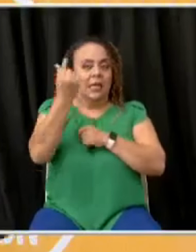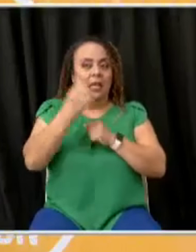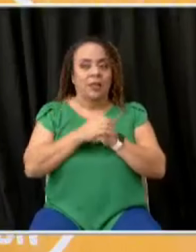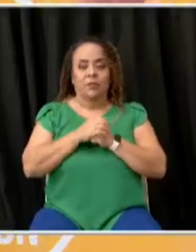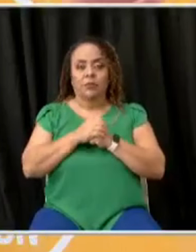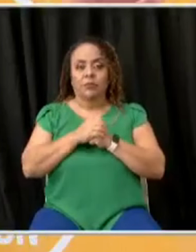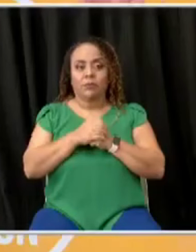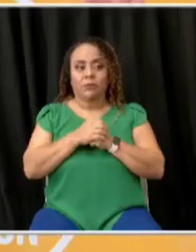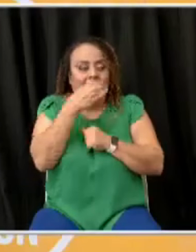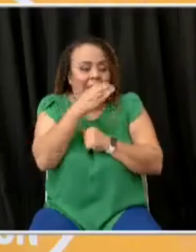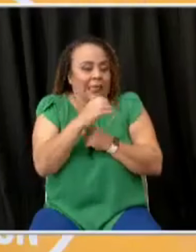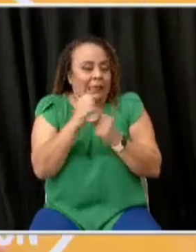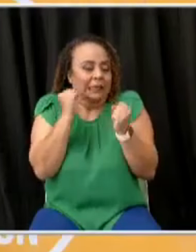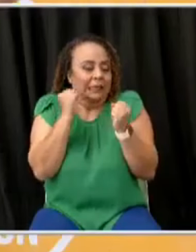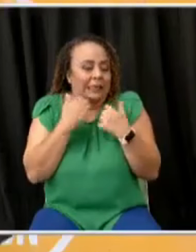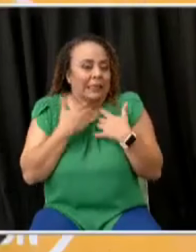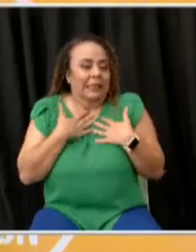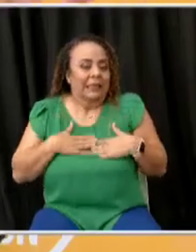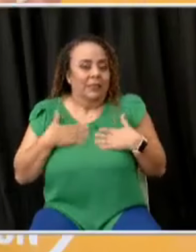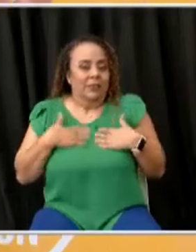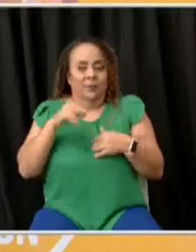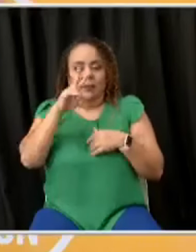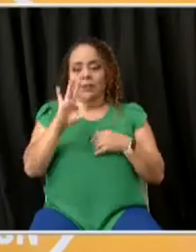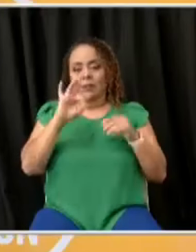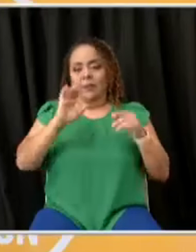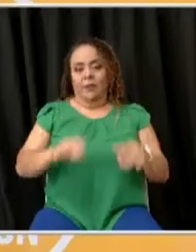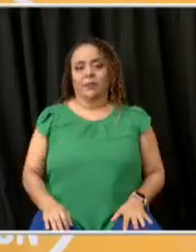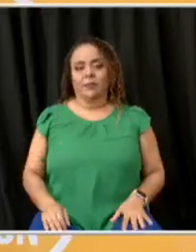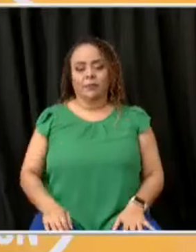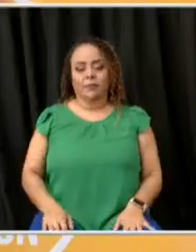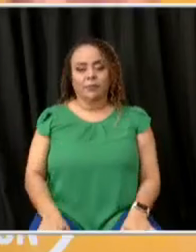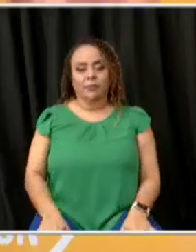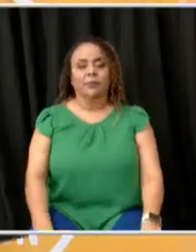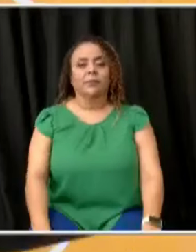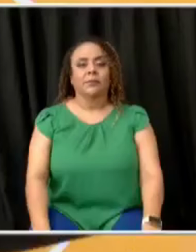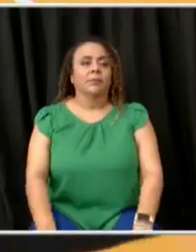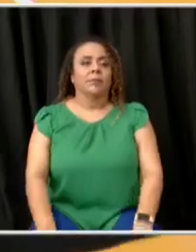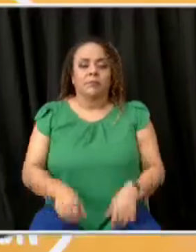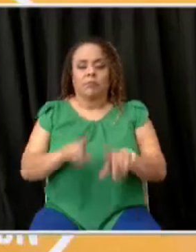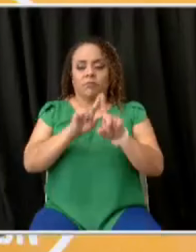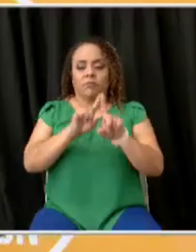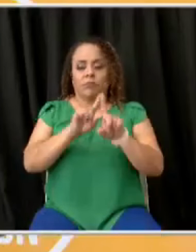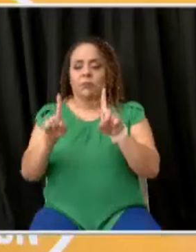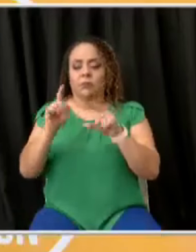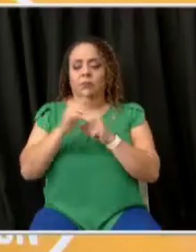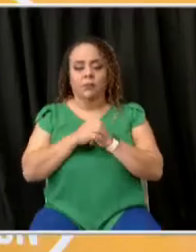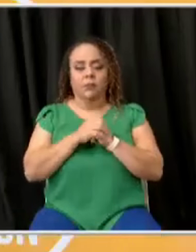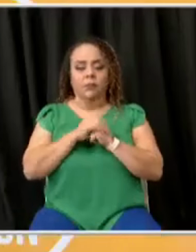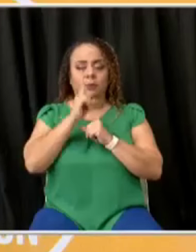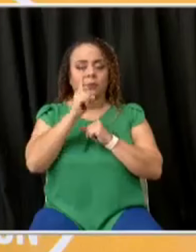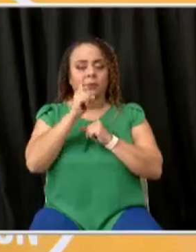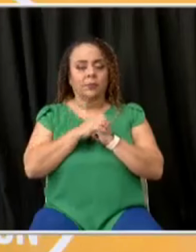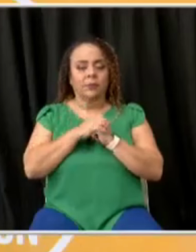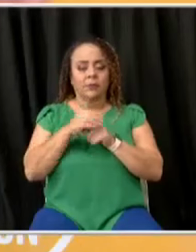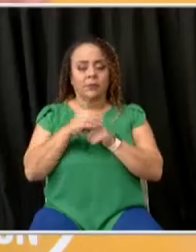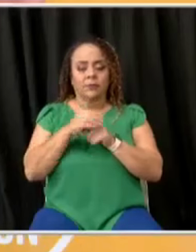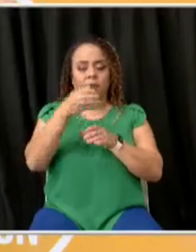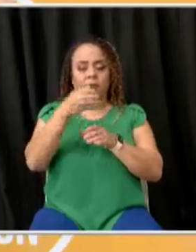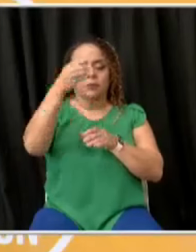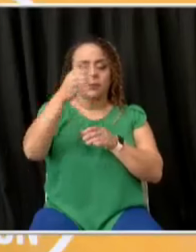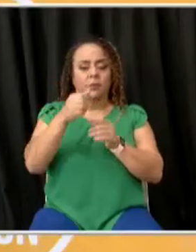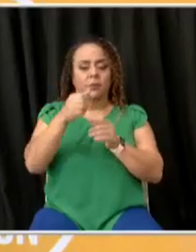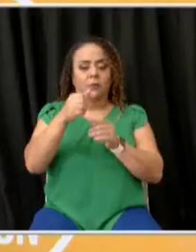calientito, o 34 o 29 grados calientito, a la par de una chimenea, tomándome un